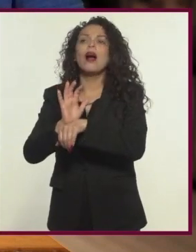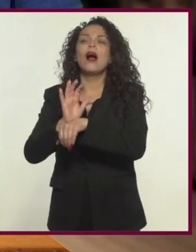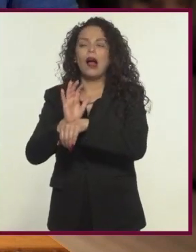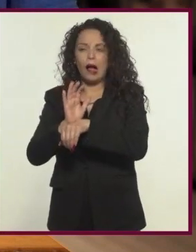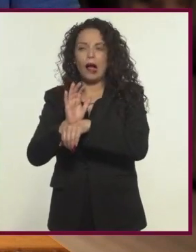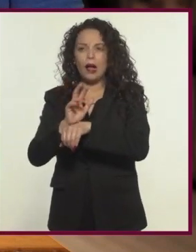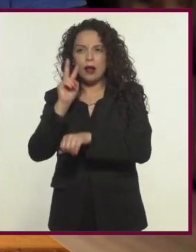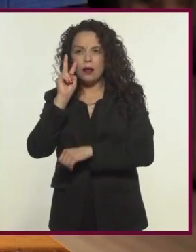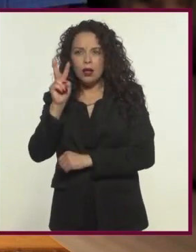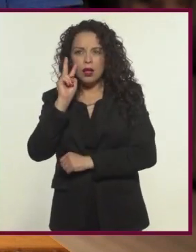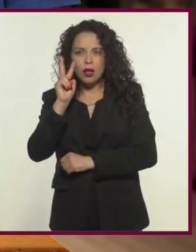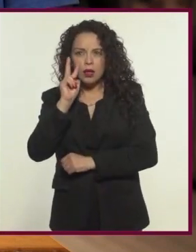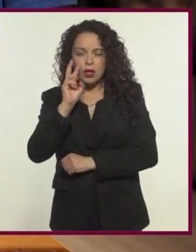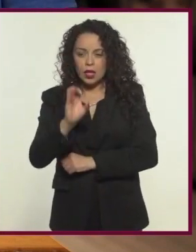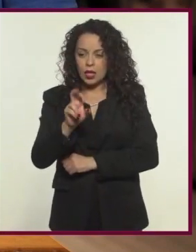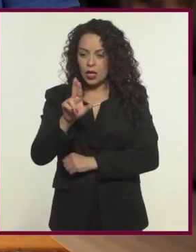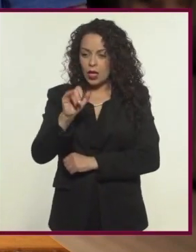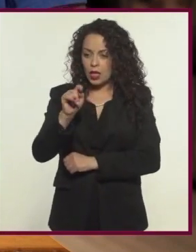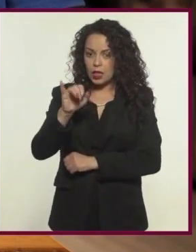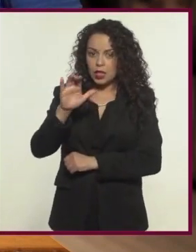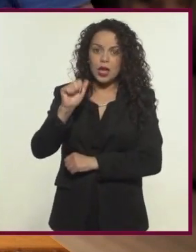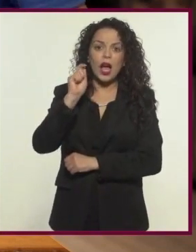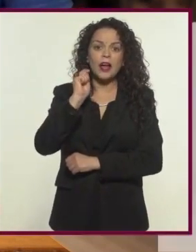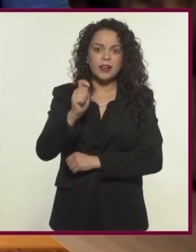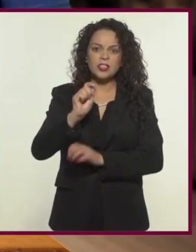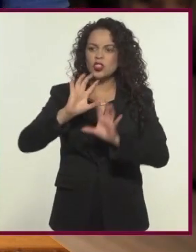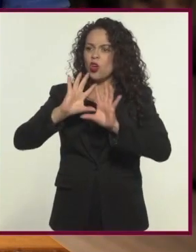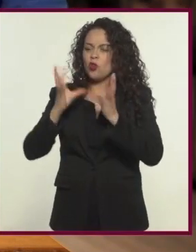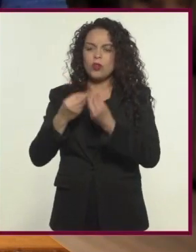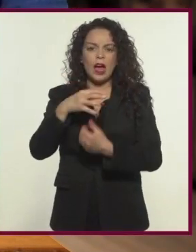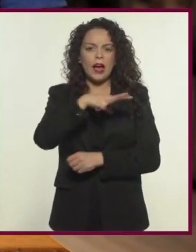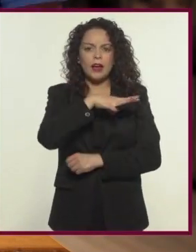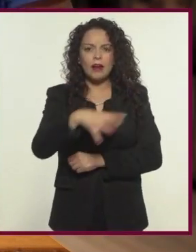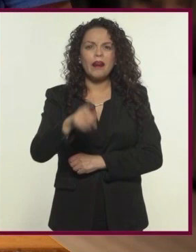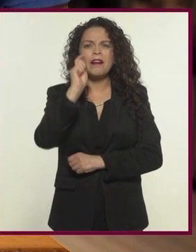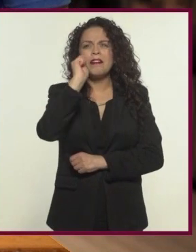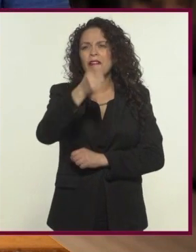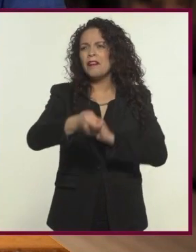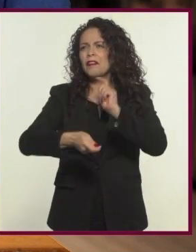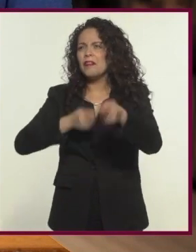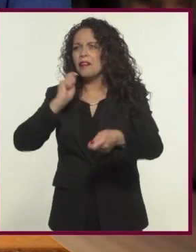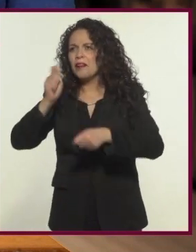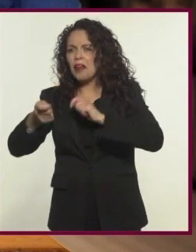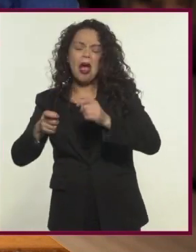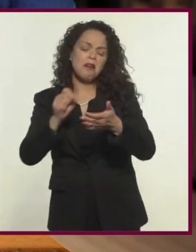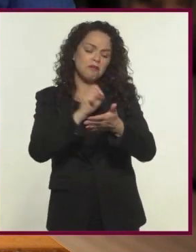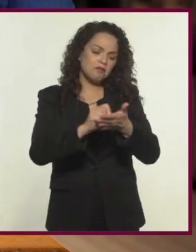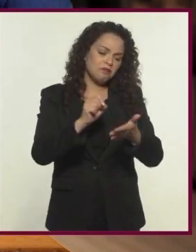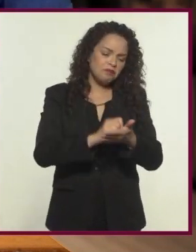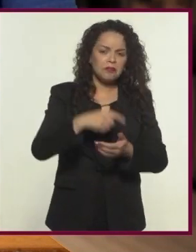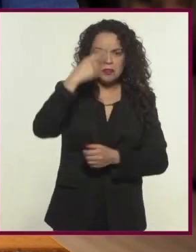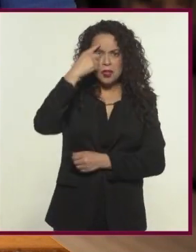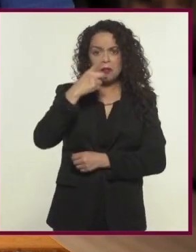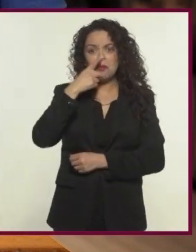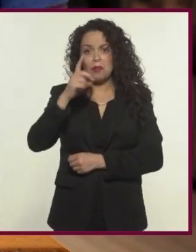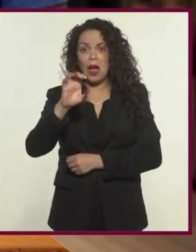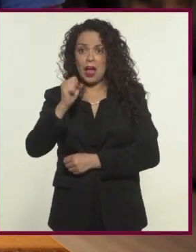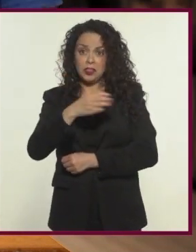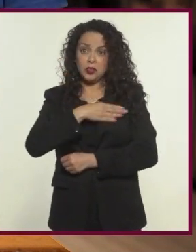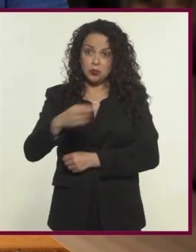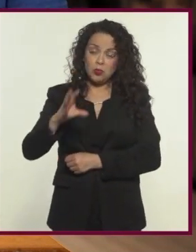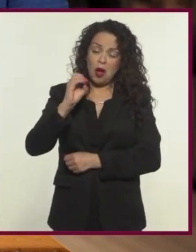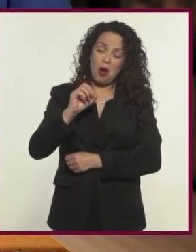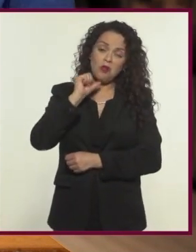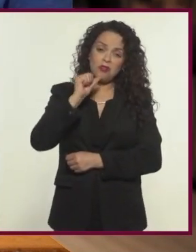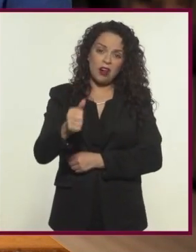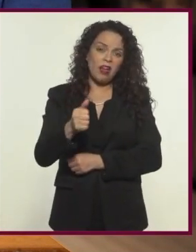película, mientras que una crítica es más una valoración general. O sea, se dice si la película le pareció buena o mala